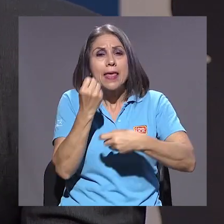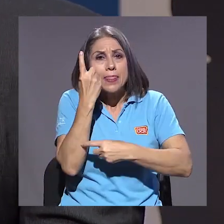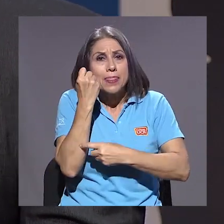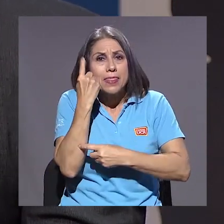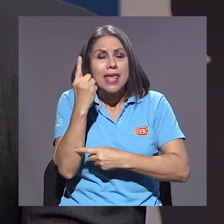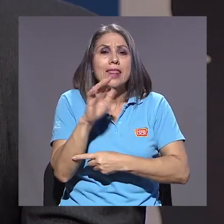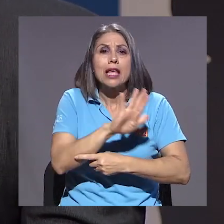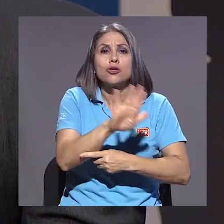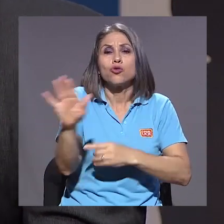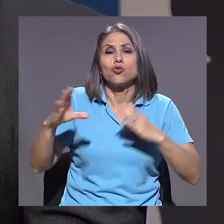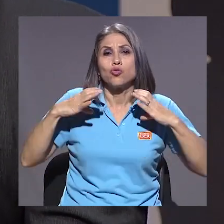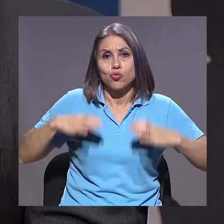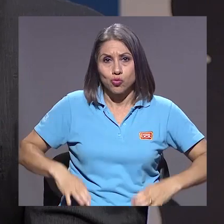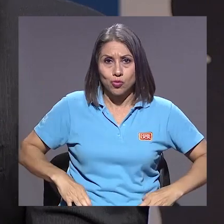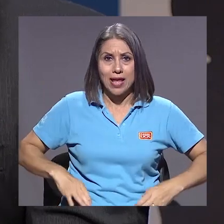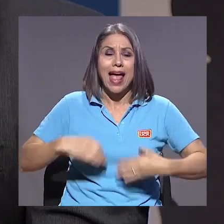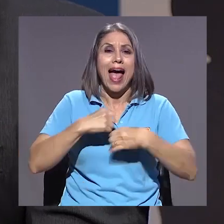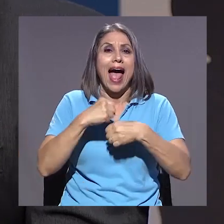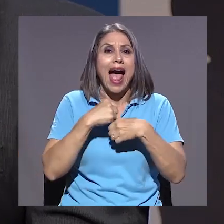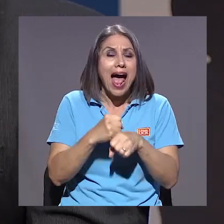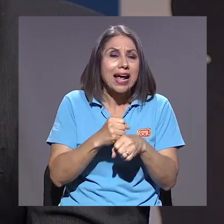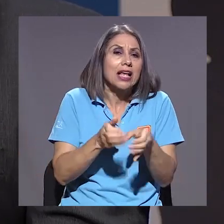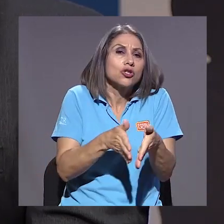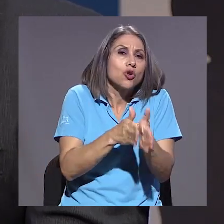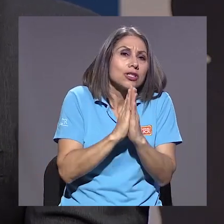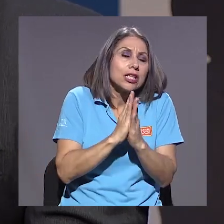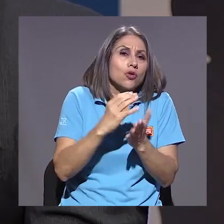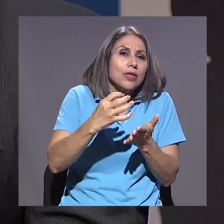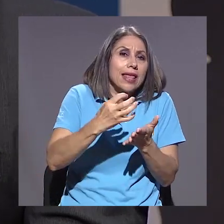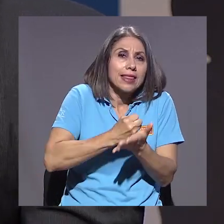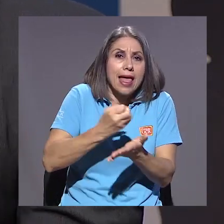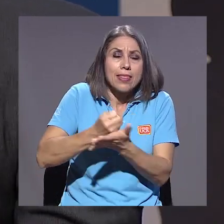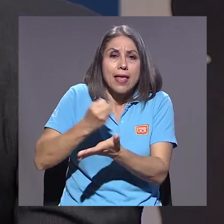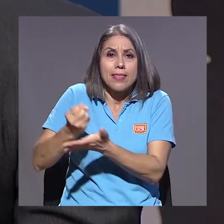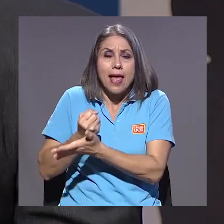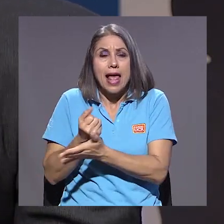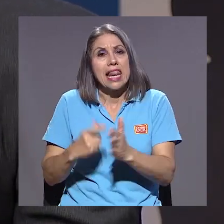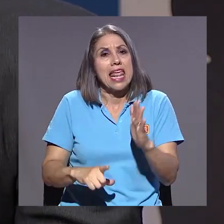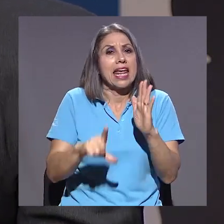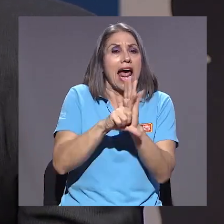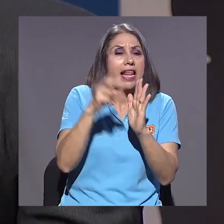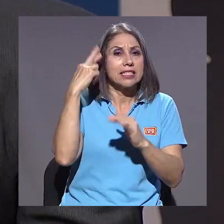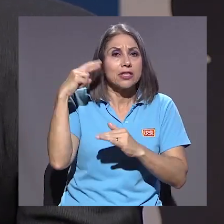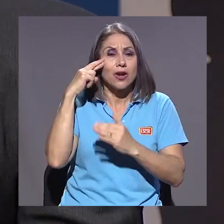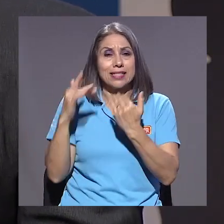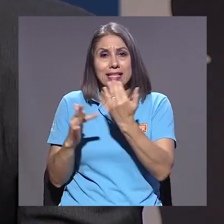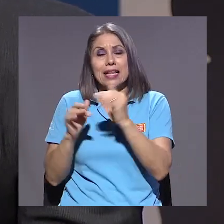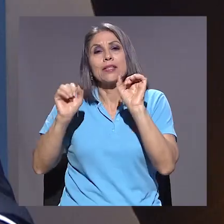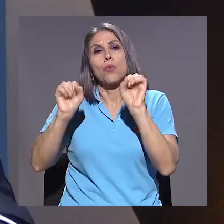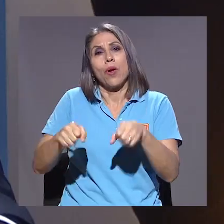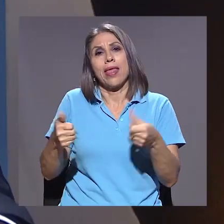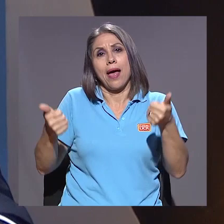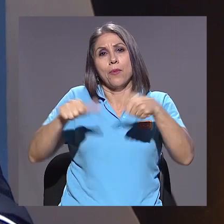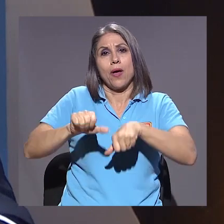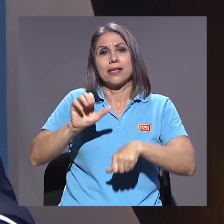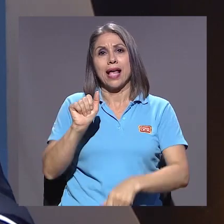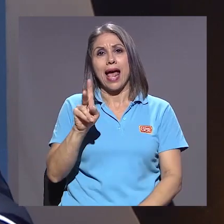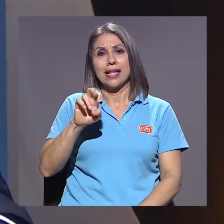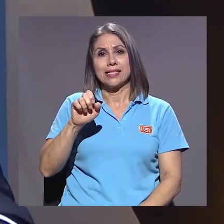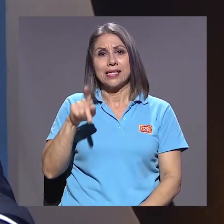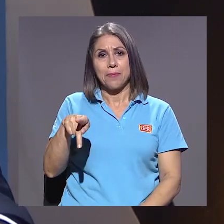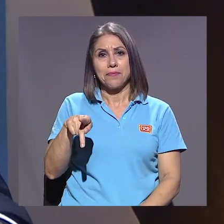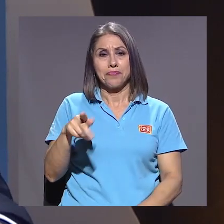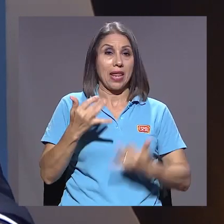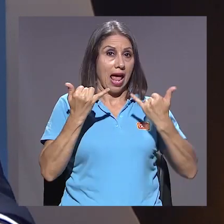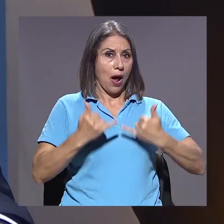hagan solicitudes tarifarias que, si son legales, racionales y técnicas, puedan ser aprobadas por la RICEP. Bueno, Roberto, vamos a hacer un